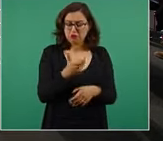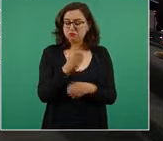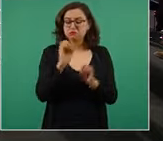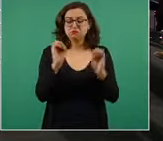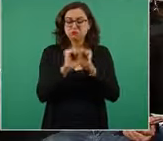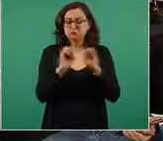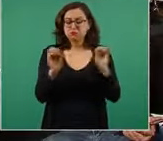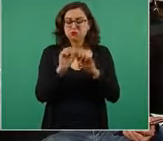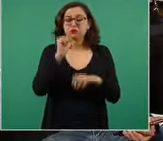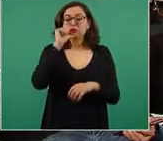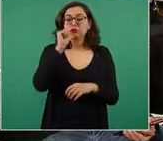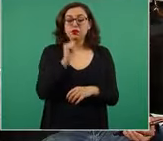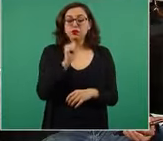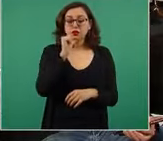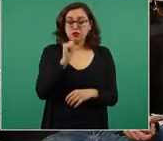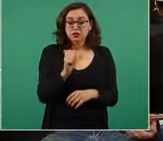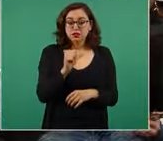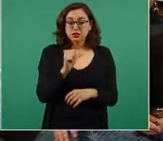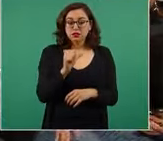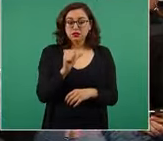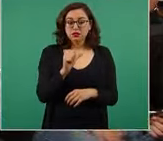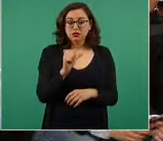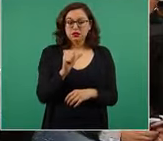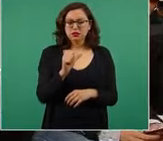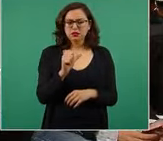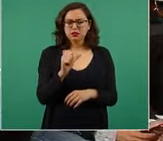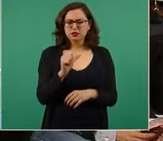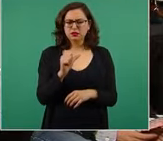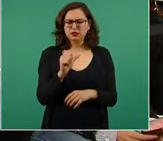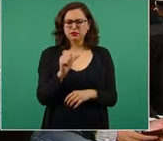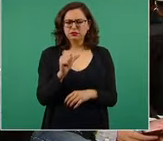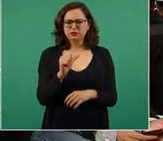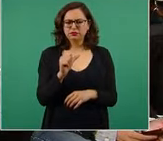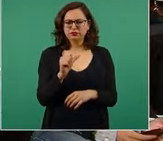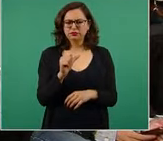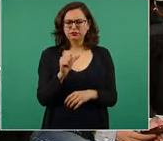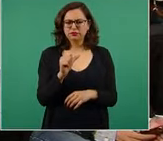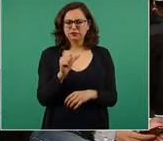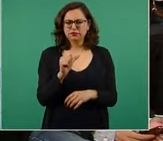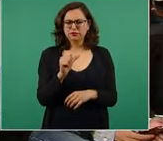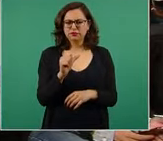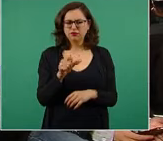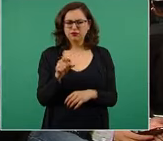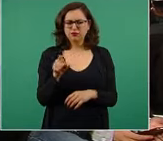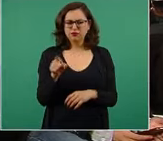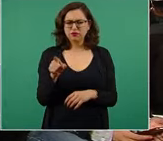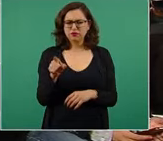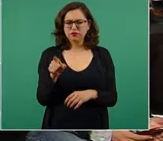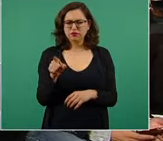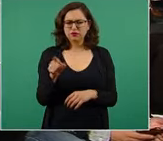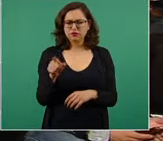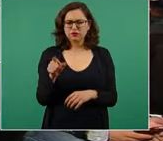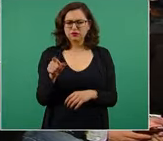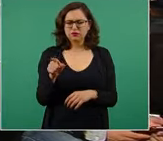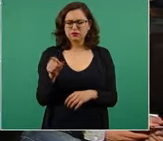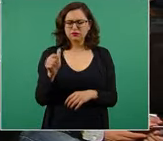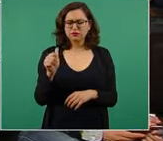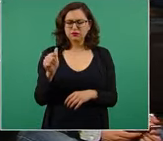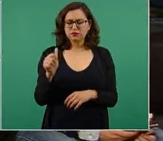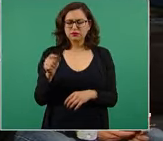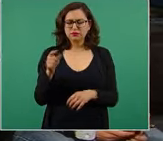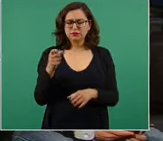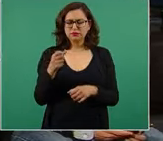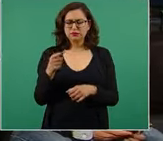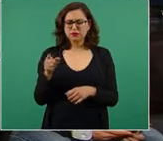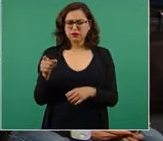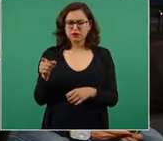las autoridades, y con eso coincido un poco con la aseveración que hizo el señor secretario, almirante